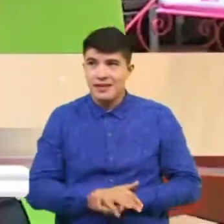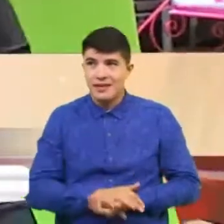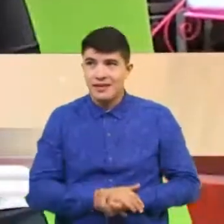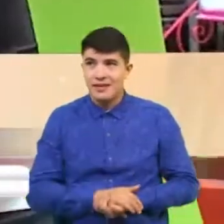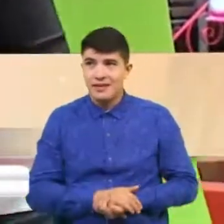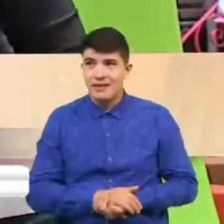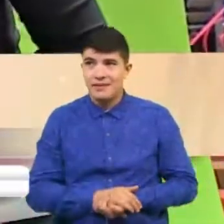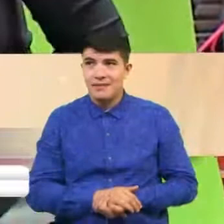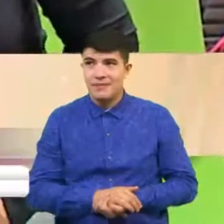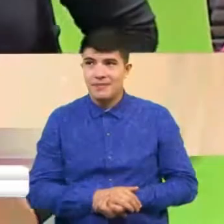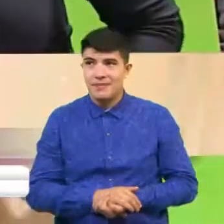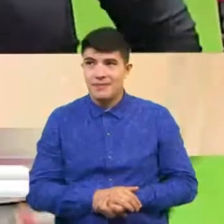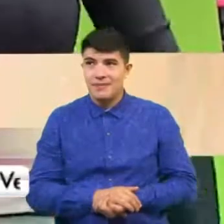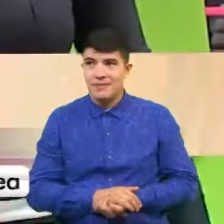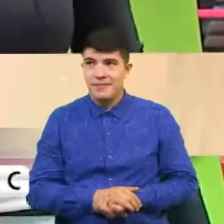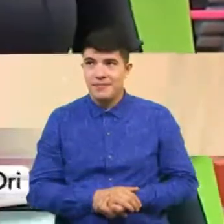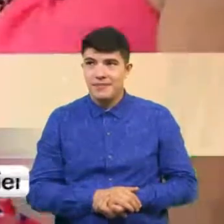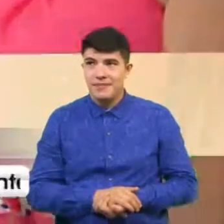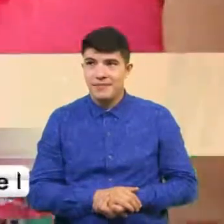¡Ay, cómo me duele!